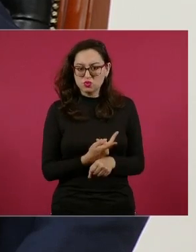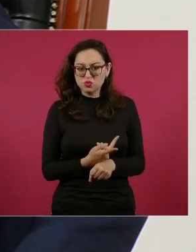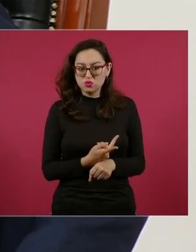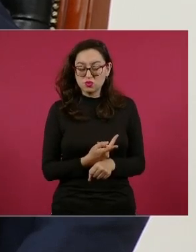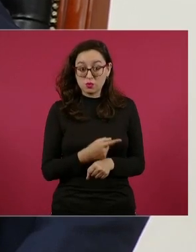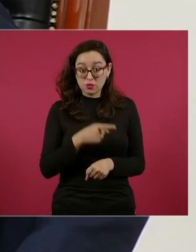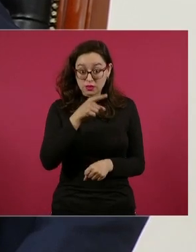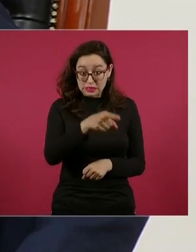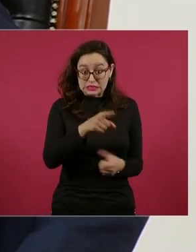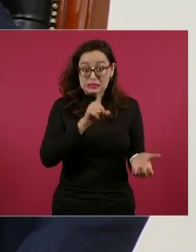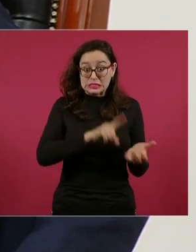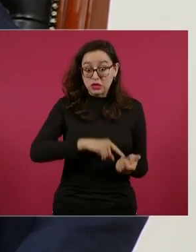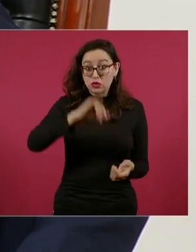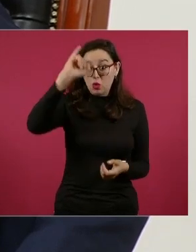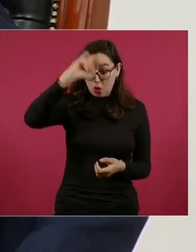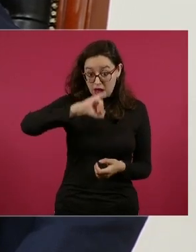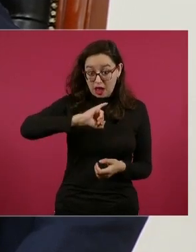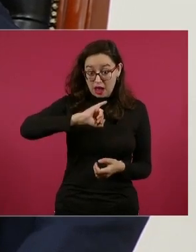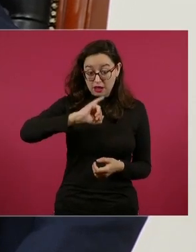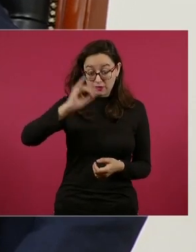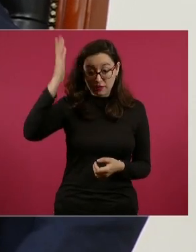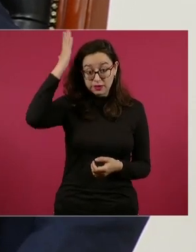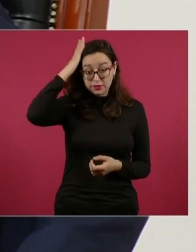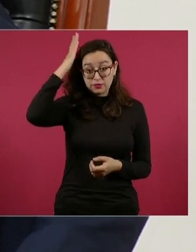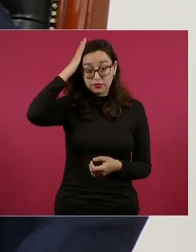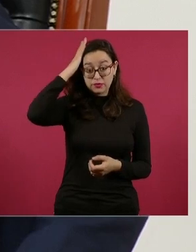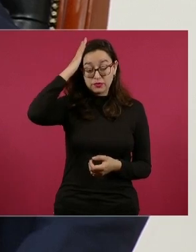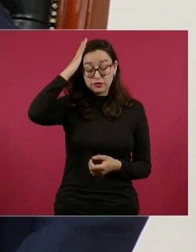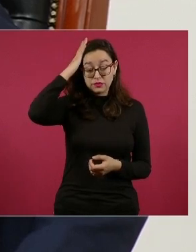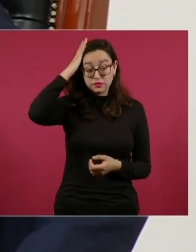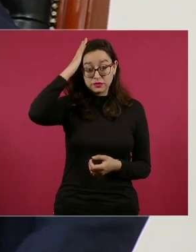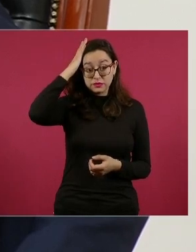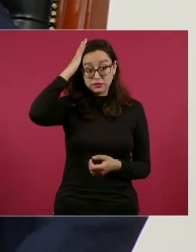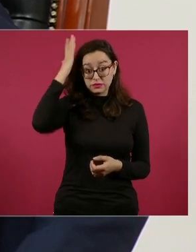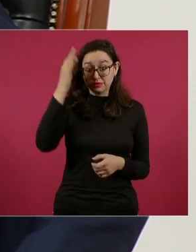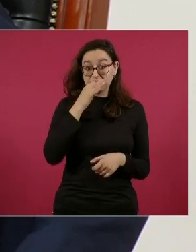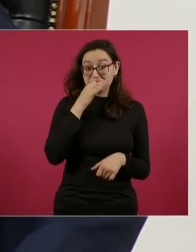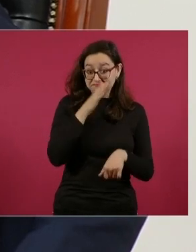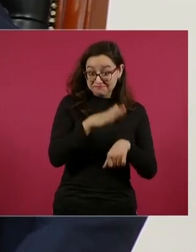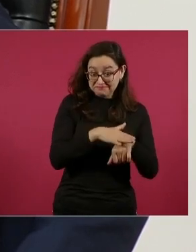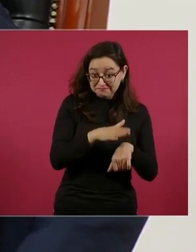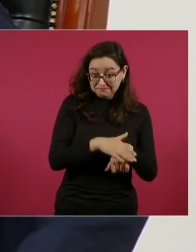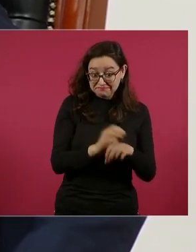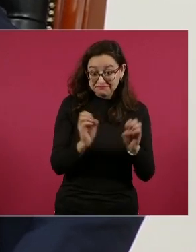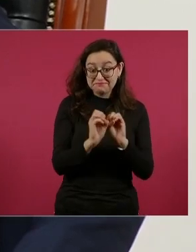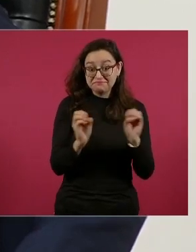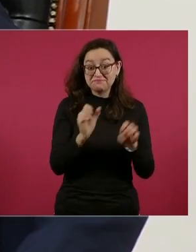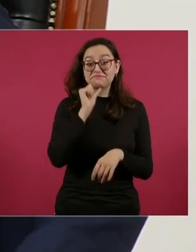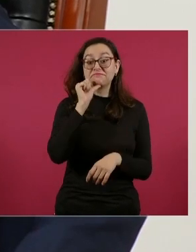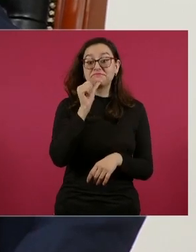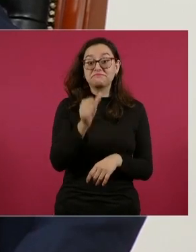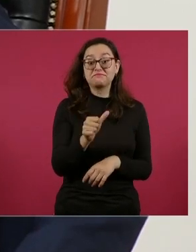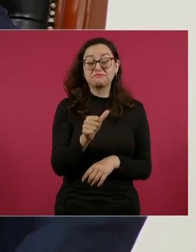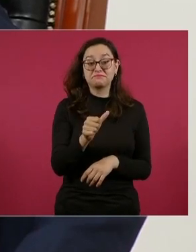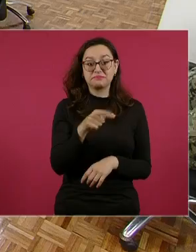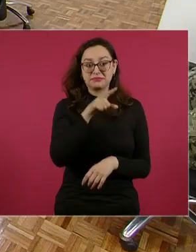de policía, al comandante de la policía de Iguala, le informaron porque no le